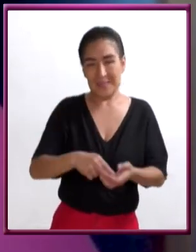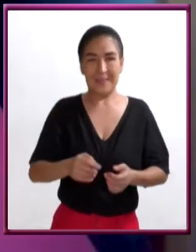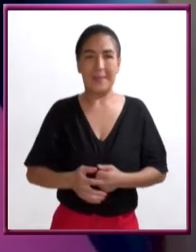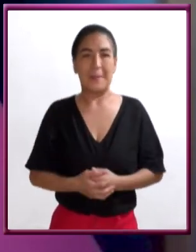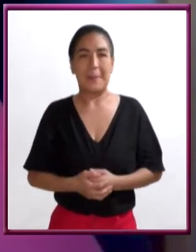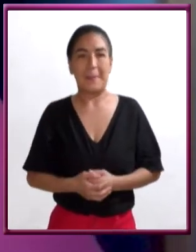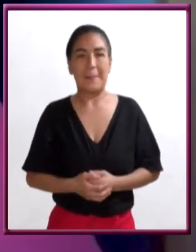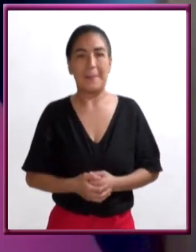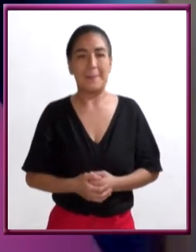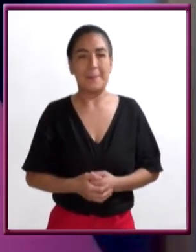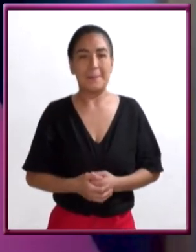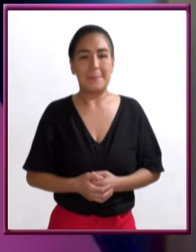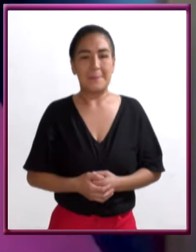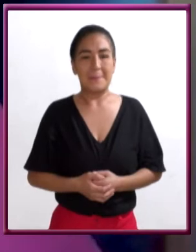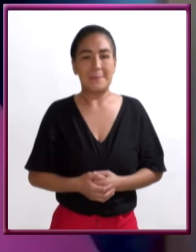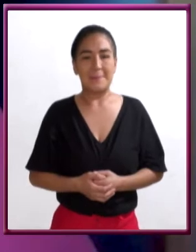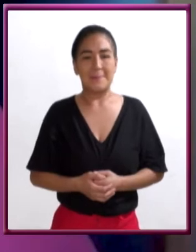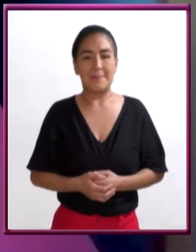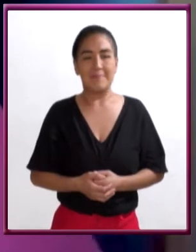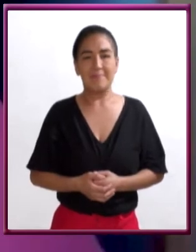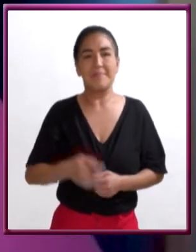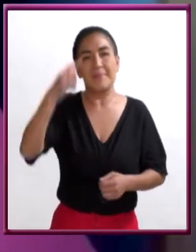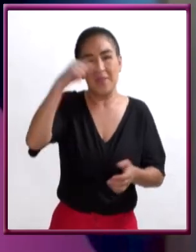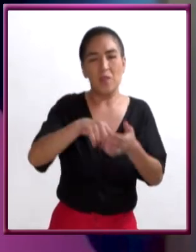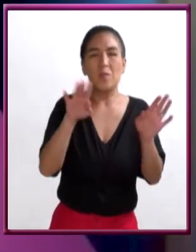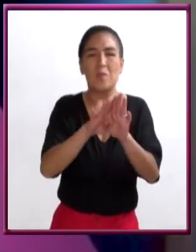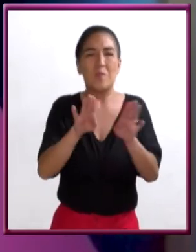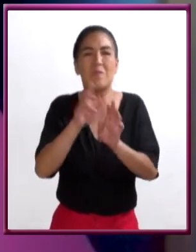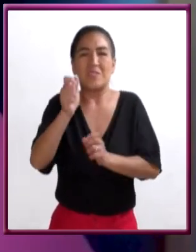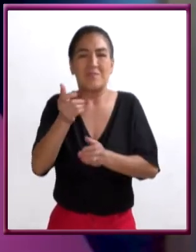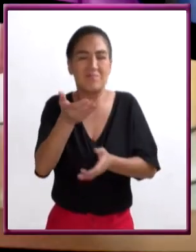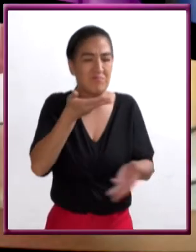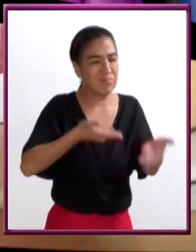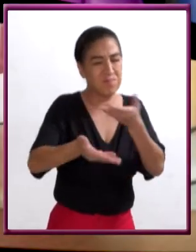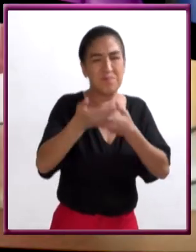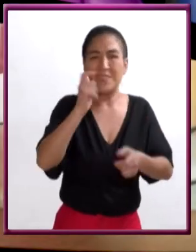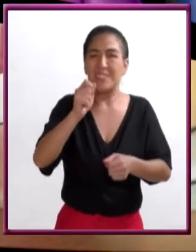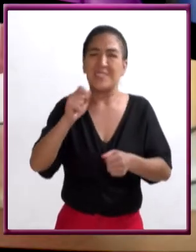están entrando en una dinámica tóxica de relación.